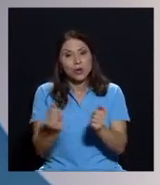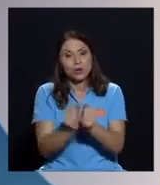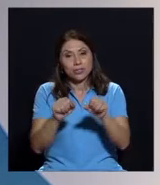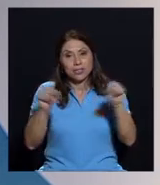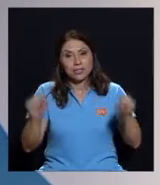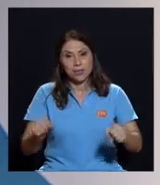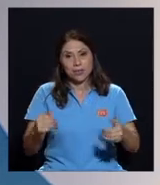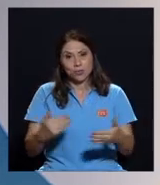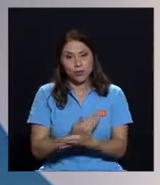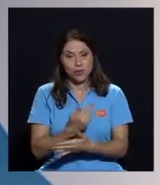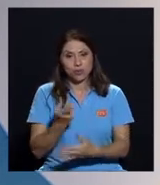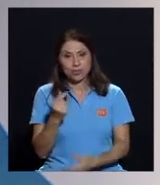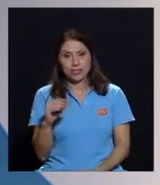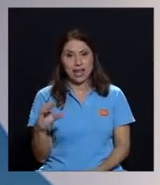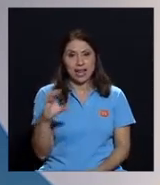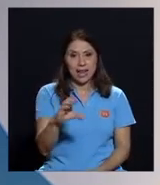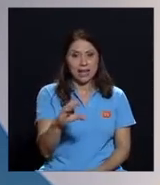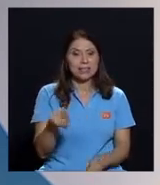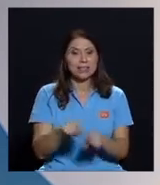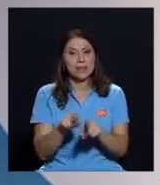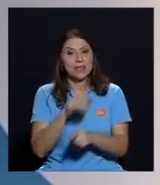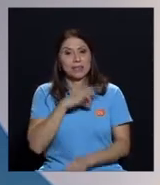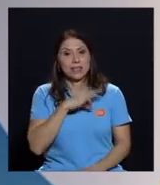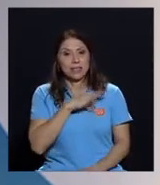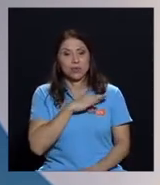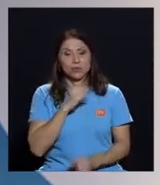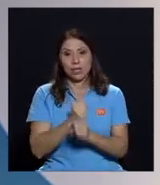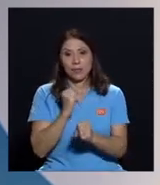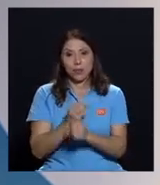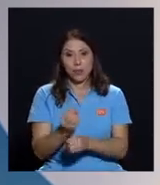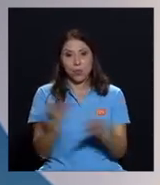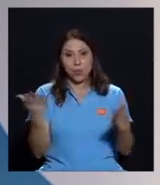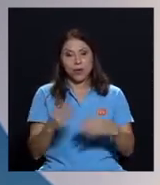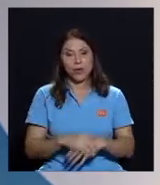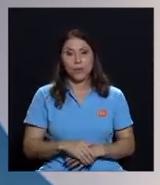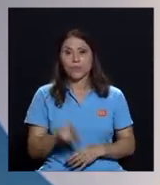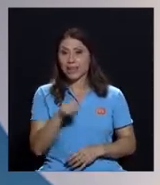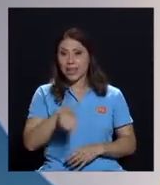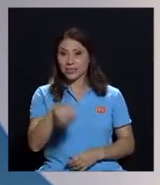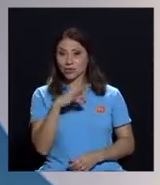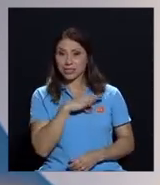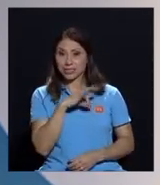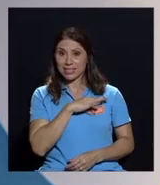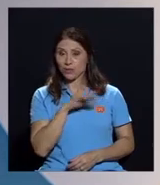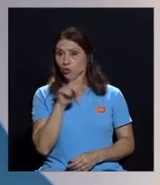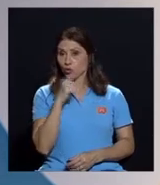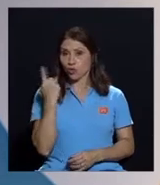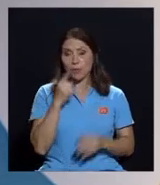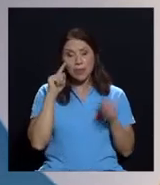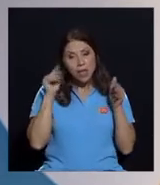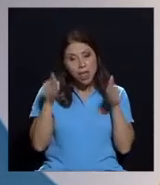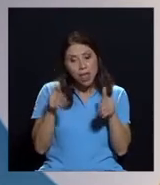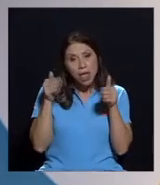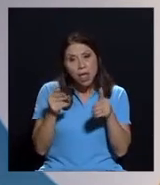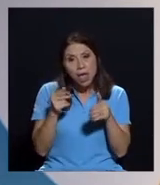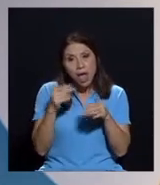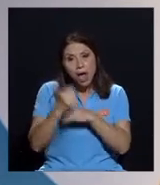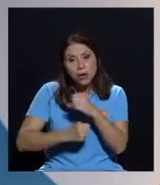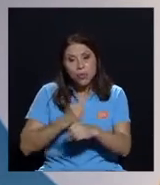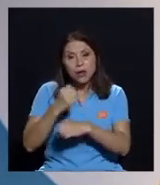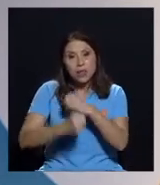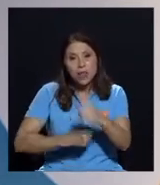nuevos sistemas salariales incentivos y que los incentivos estén diseñados no a la anualidad que es pasar más tiempo ahí no a la carrera